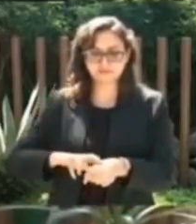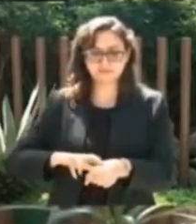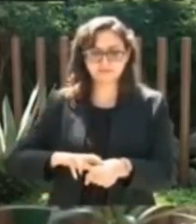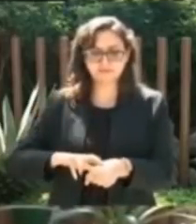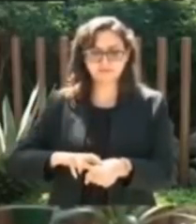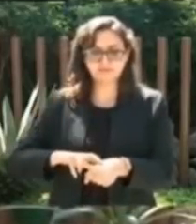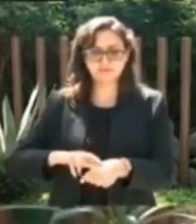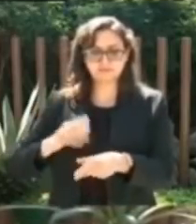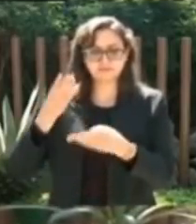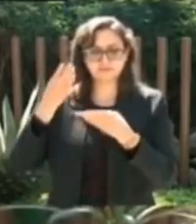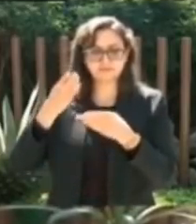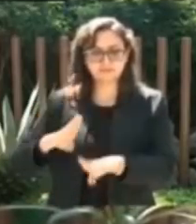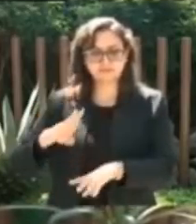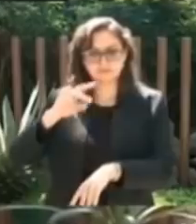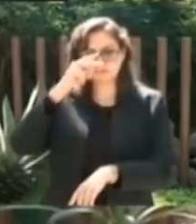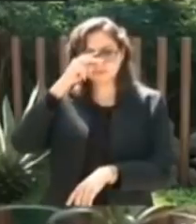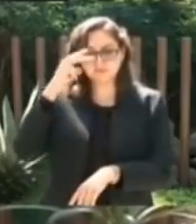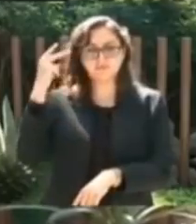el Banco de México,